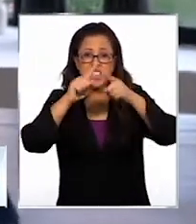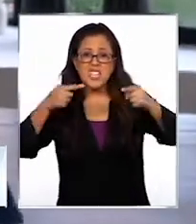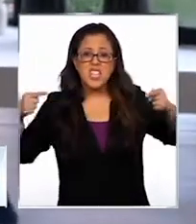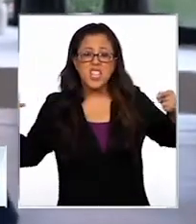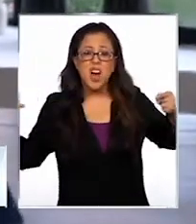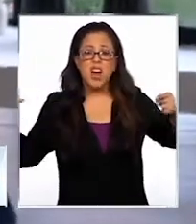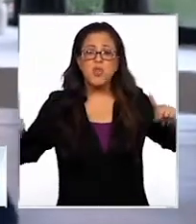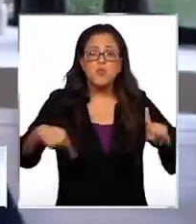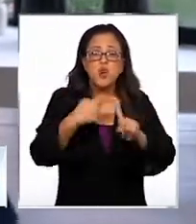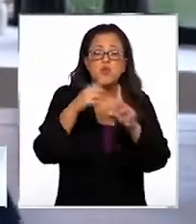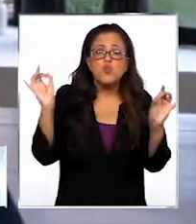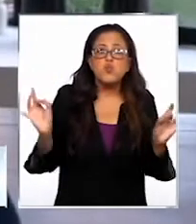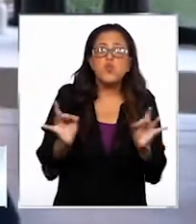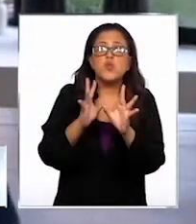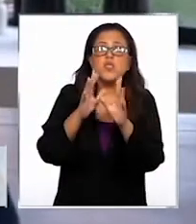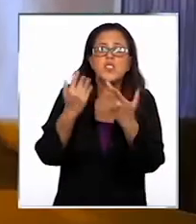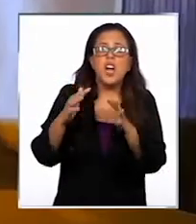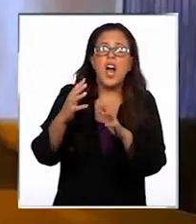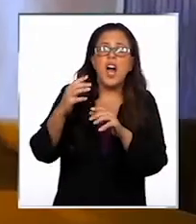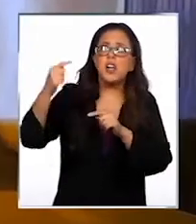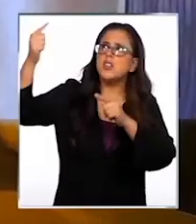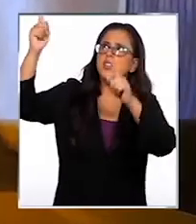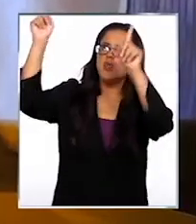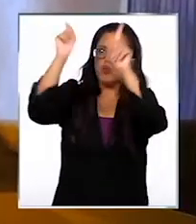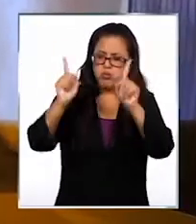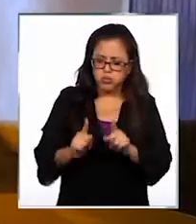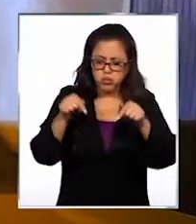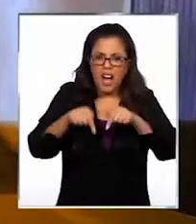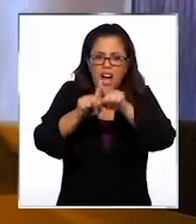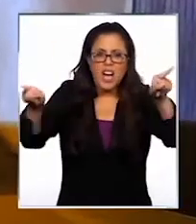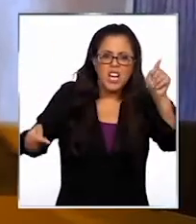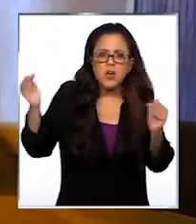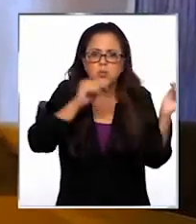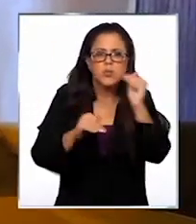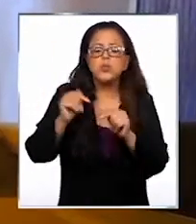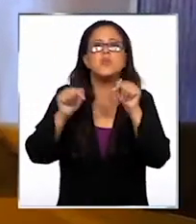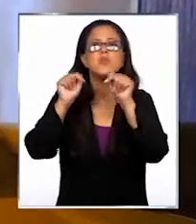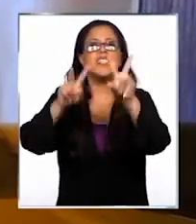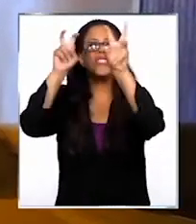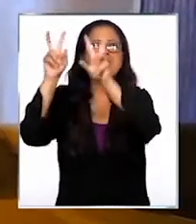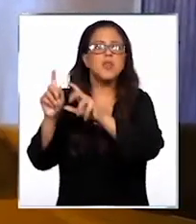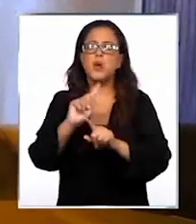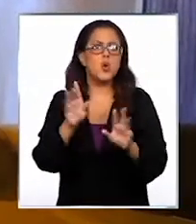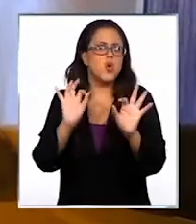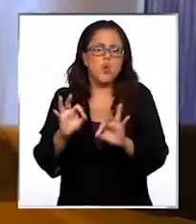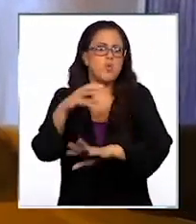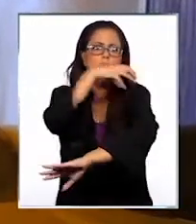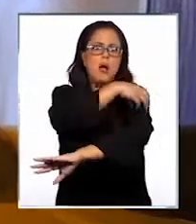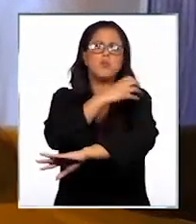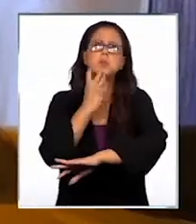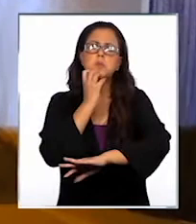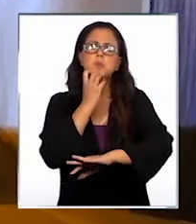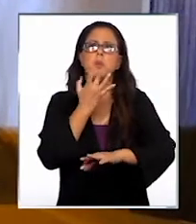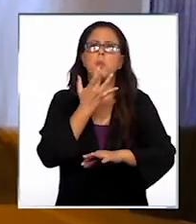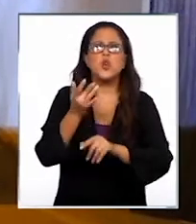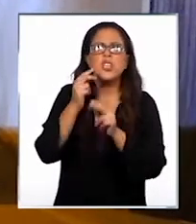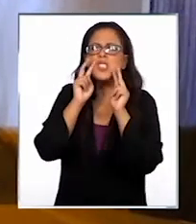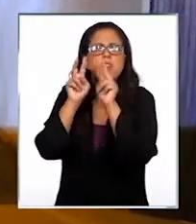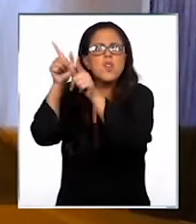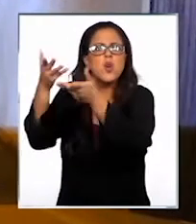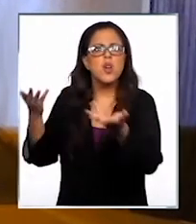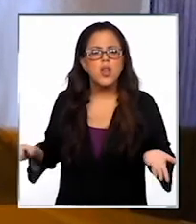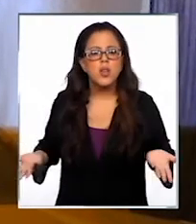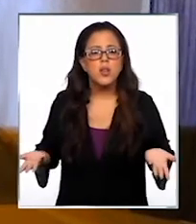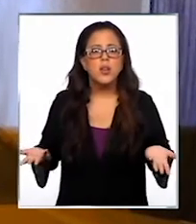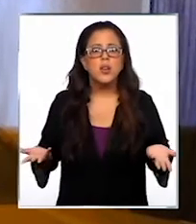significa, cierto, que el rayo puede ser atraído. Evento natural que no corresponde a la zona costera de la región. ¿Por qué se percibió entonces en